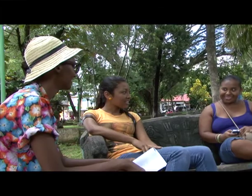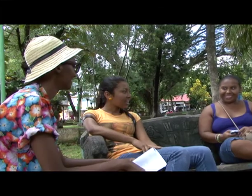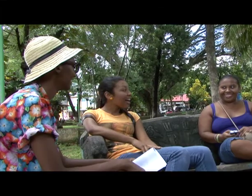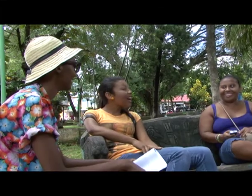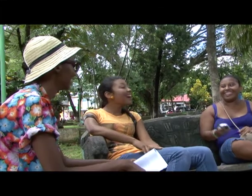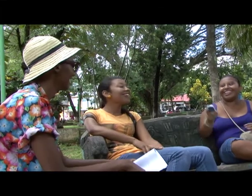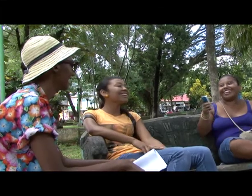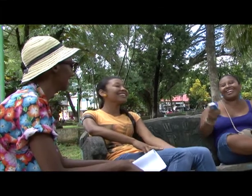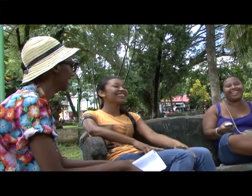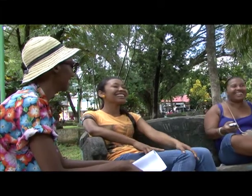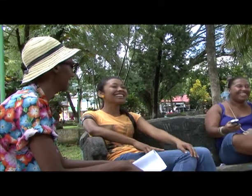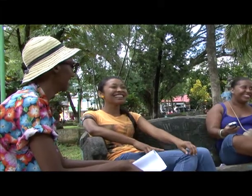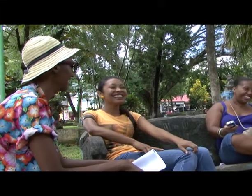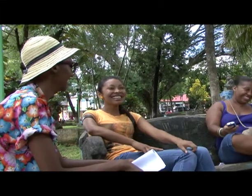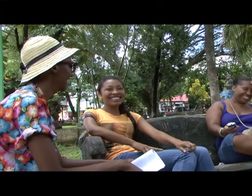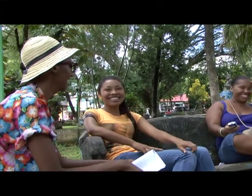mandinga.